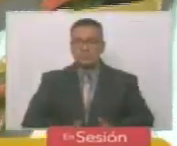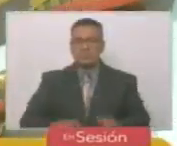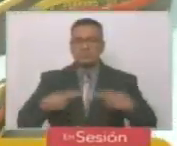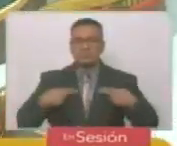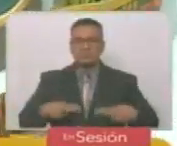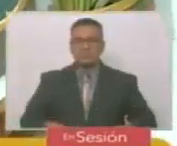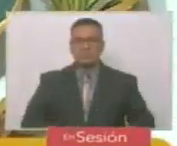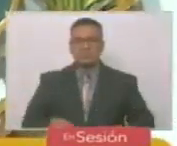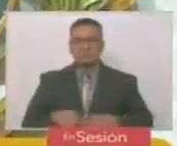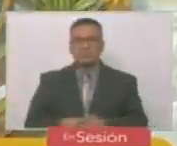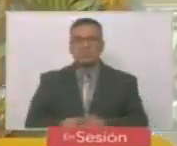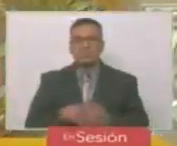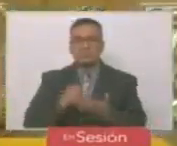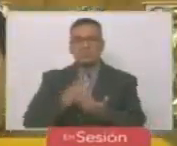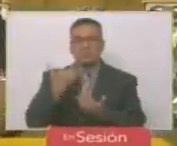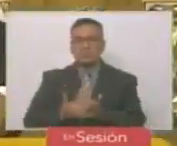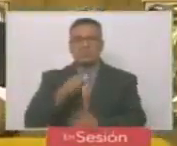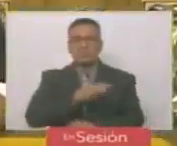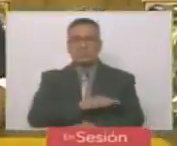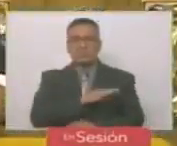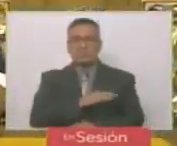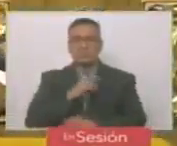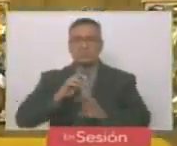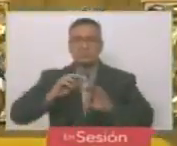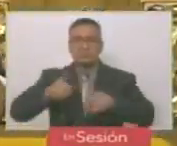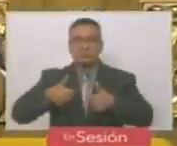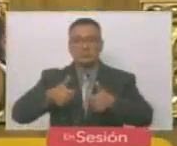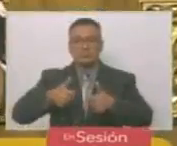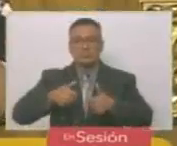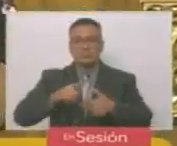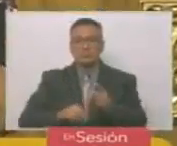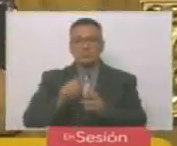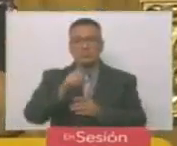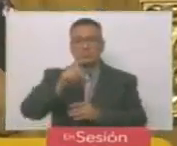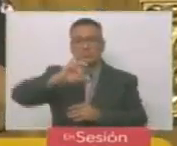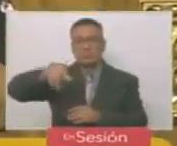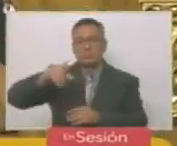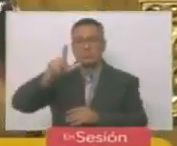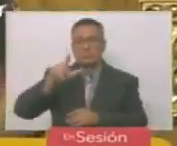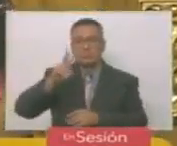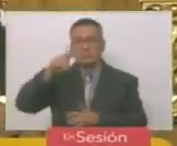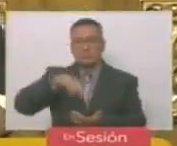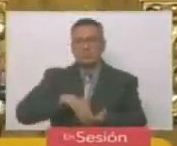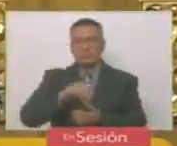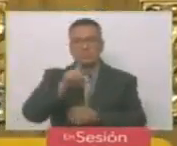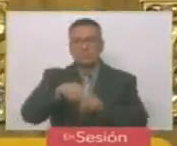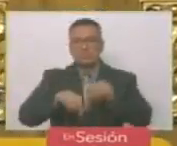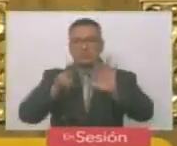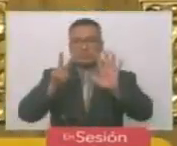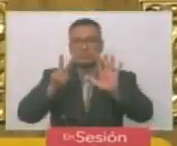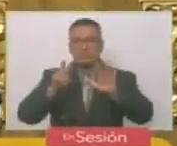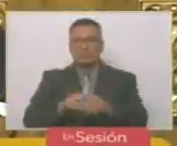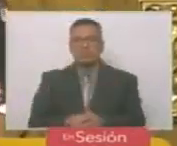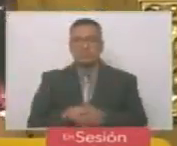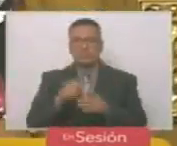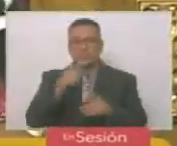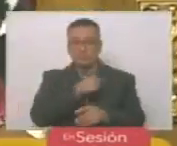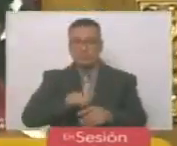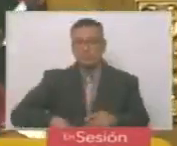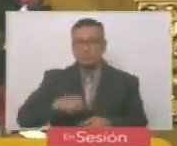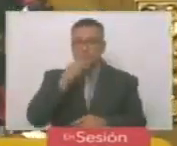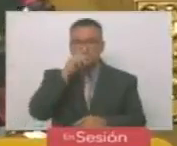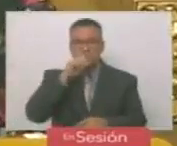Humanizada, un programa social puesto en marcha desde el 11 de julio del 2017 por el presidente